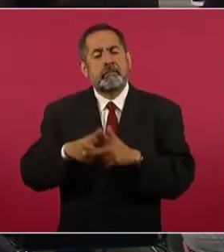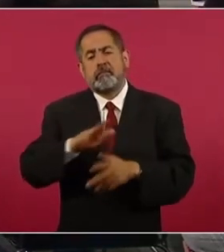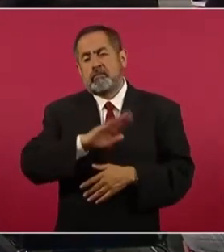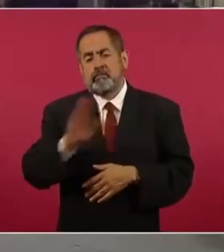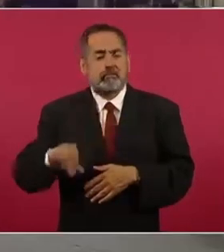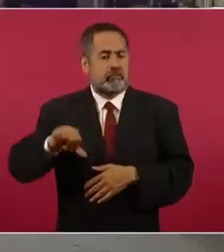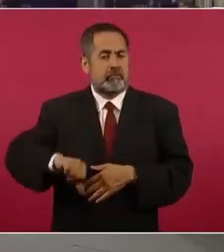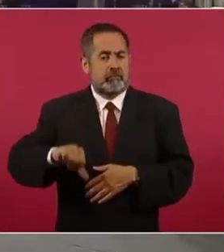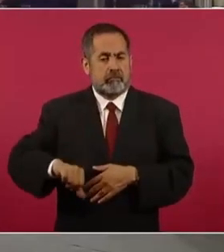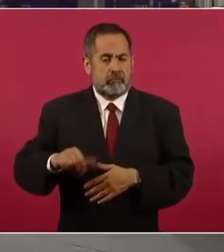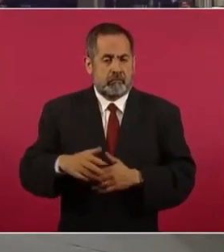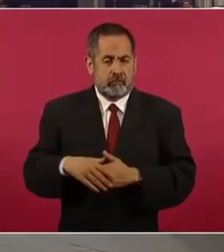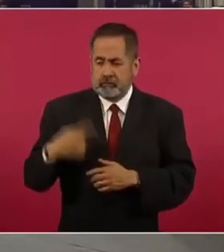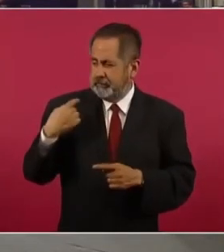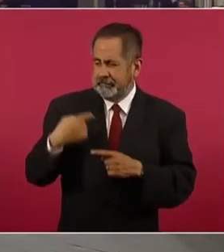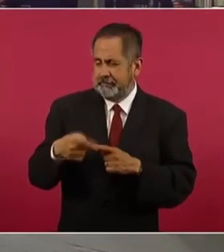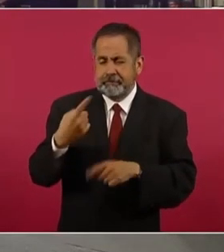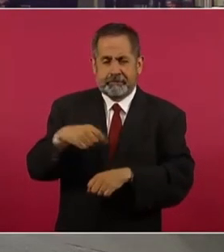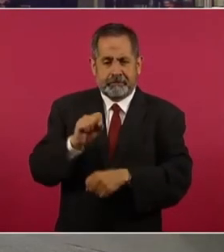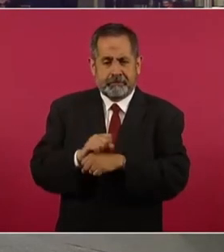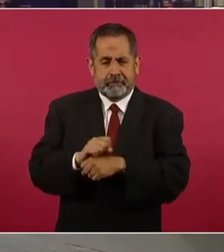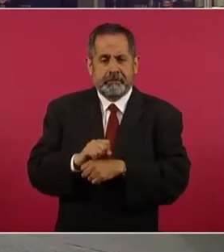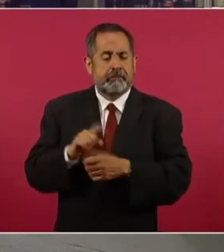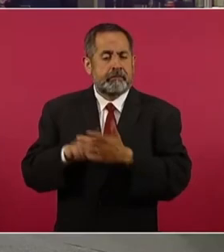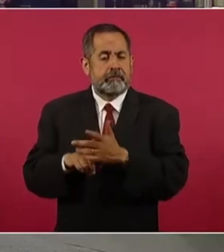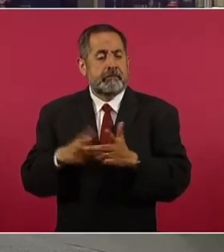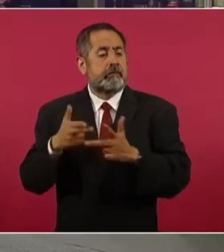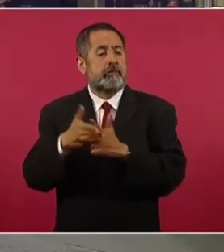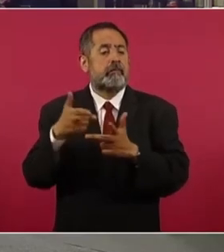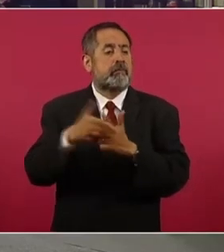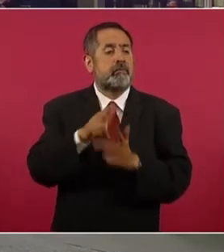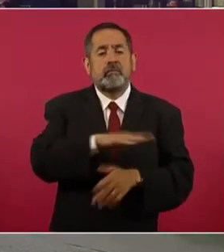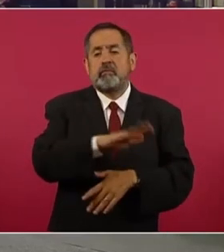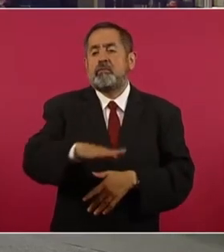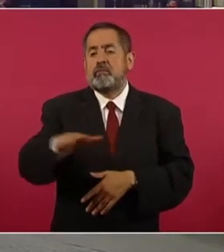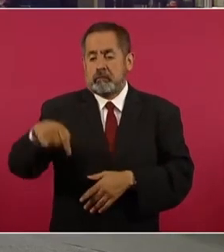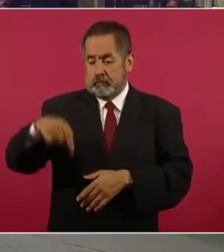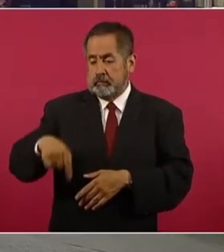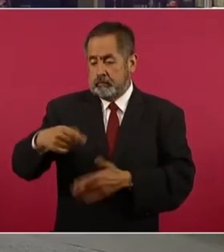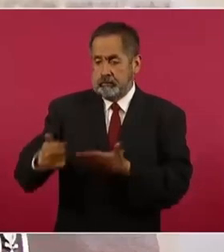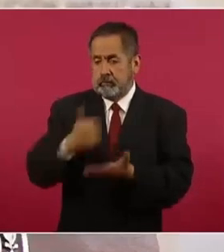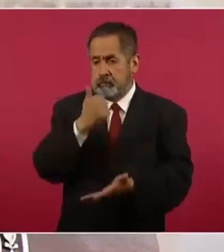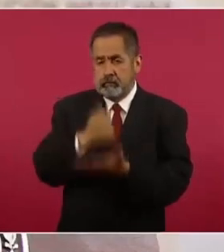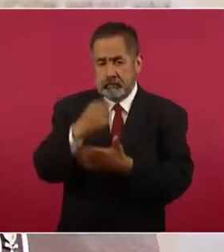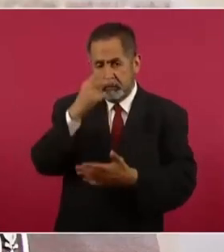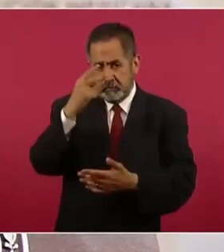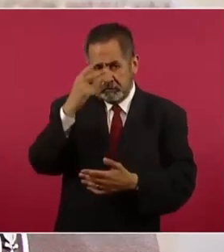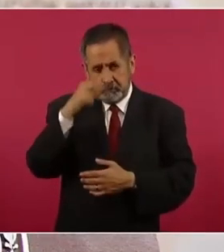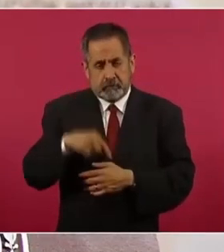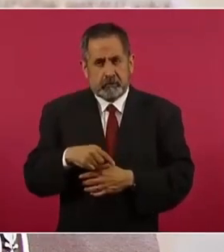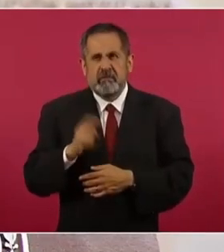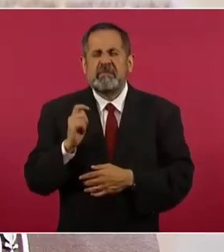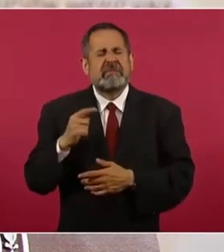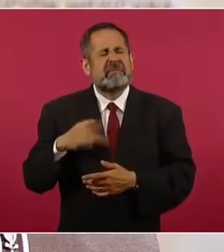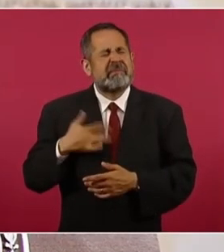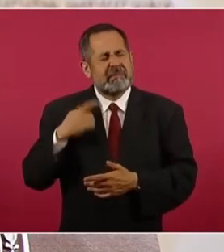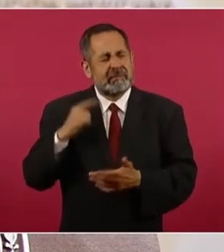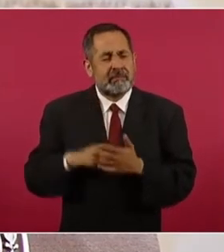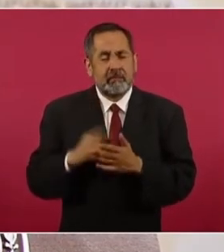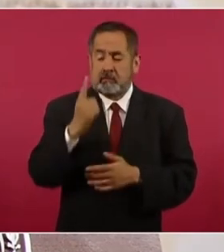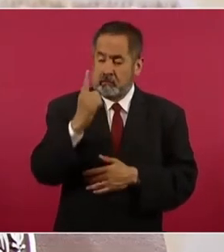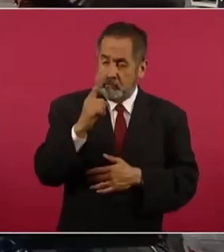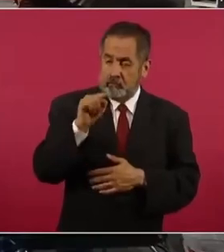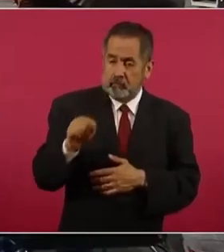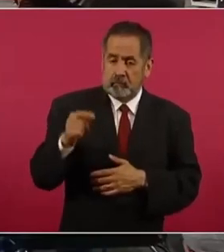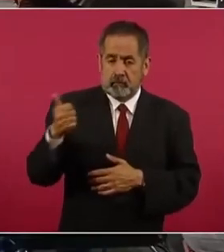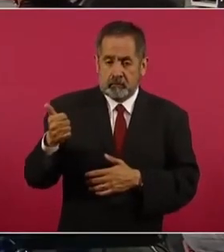de esta semana, de homicidios en la ciudad, creo que es 1.6. Está